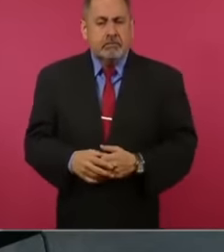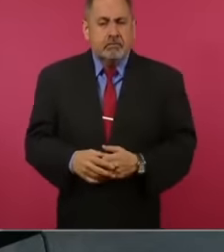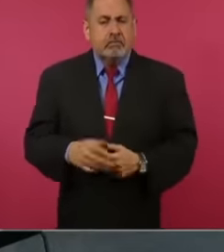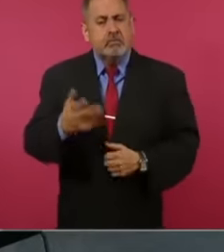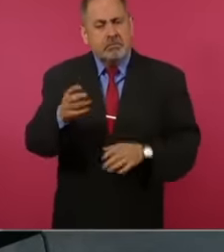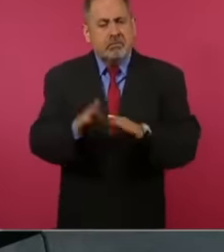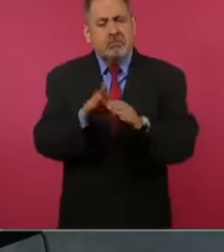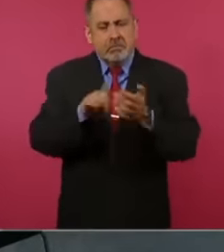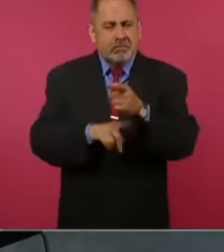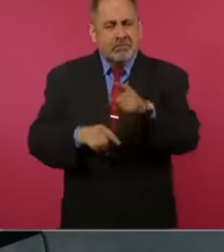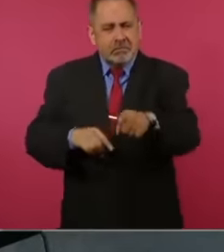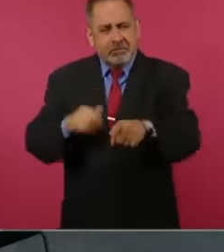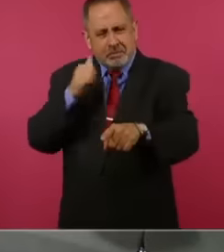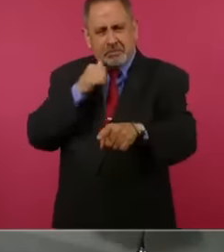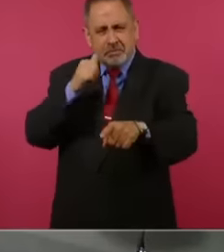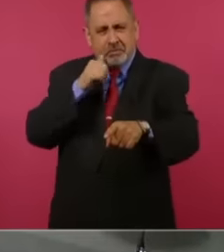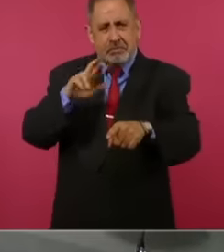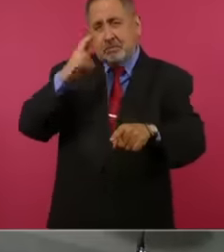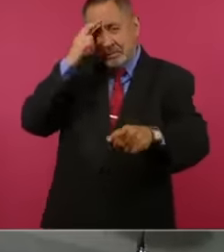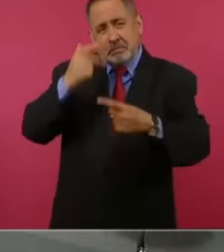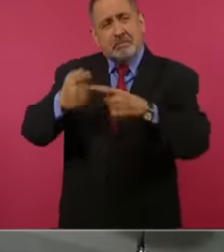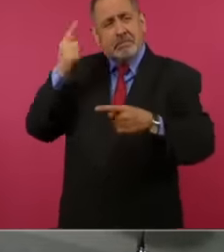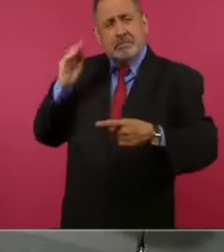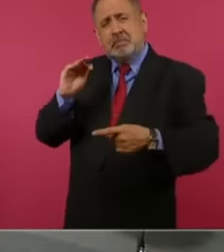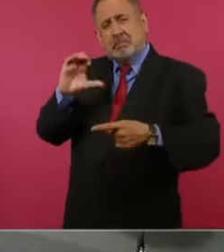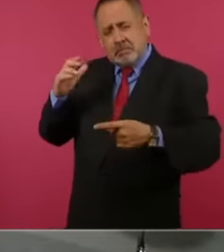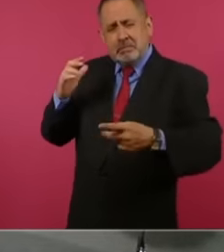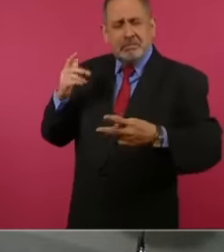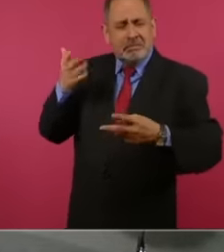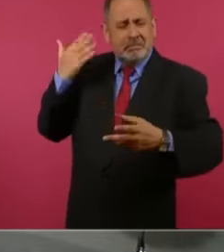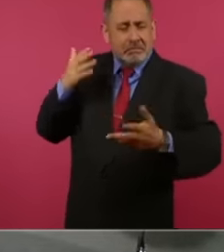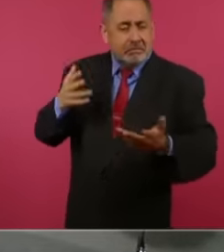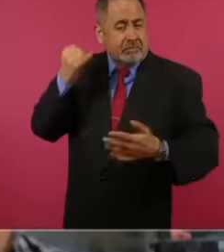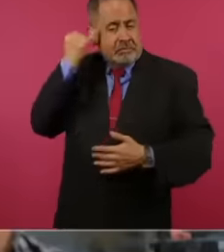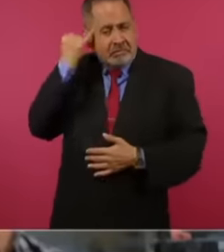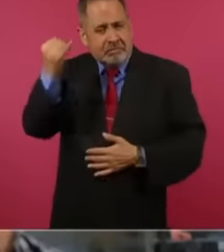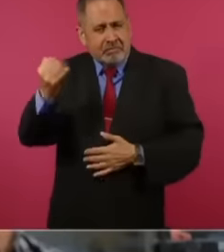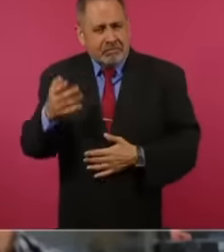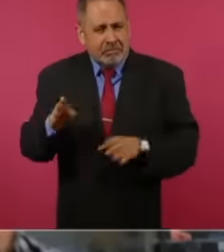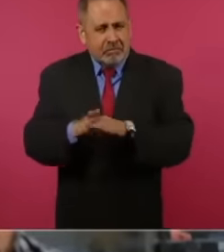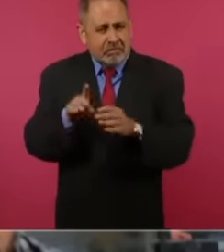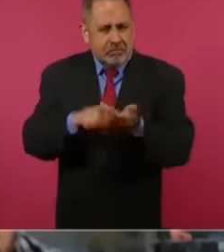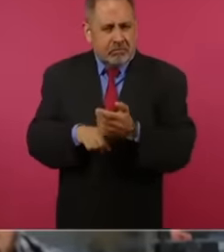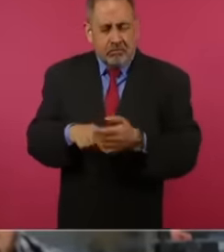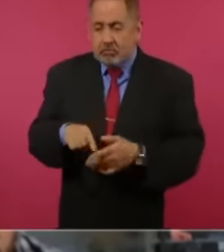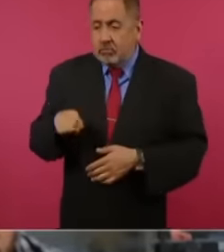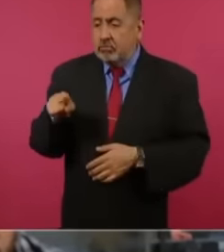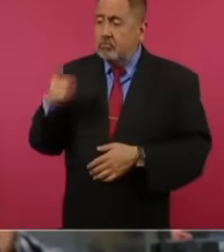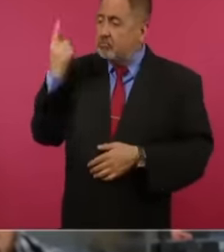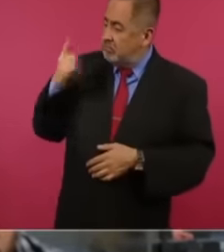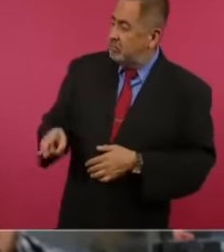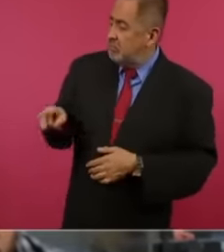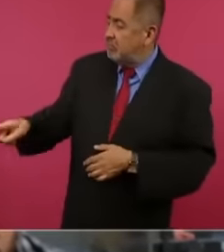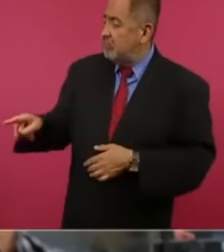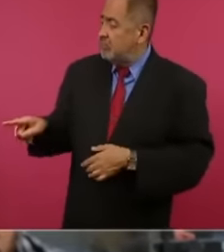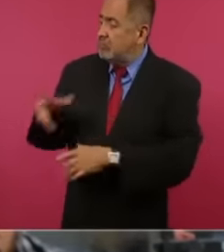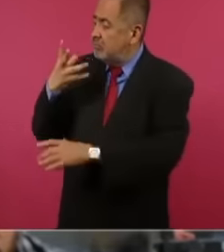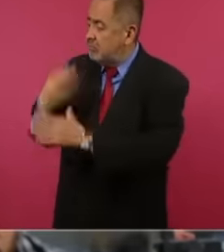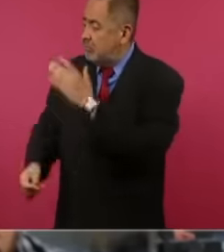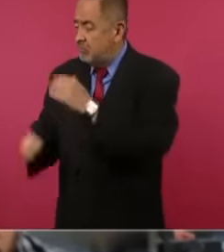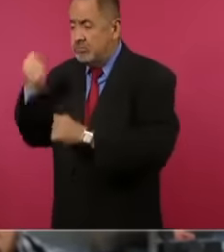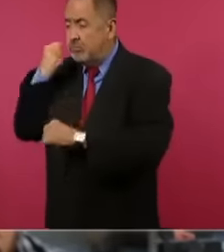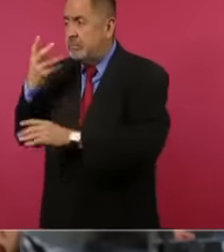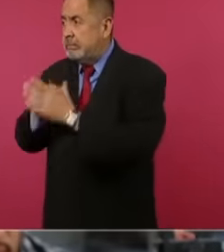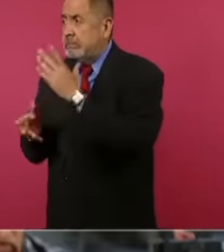reclamos y recordatorios de Calderón y etcétera, imagínense que lo hubieran desplazado usted obligadamente de Tabasco. Es algo